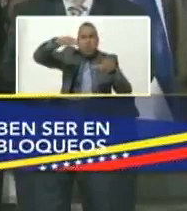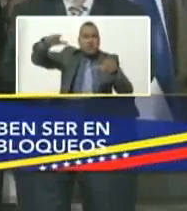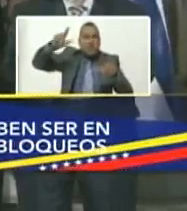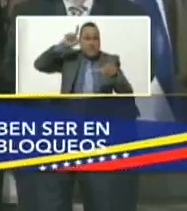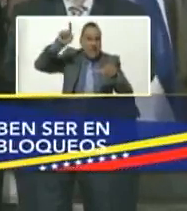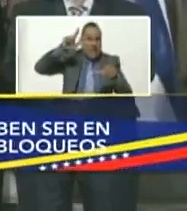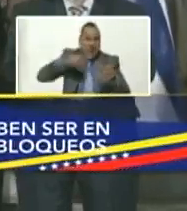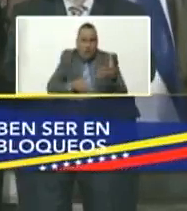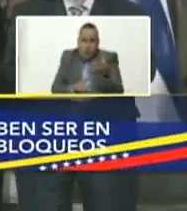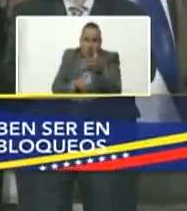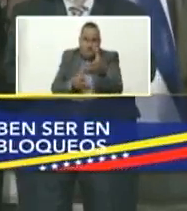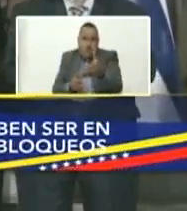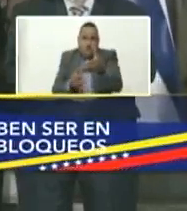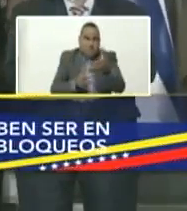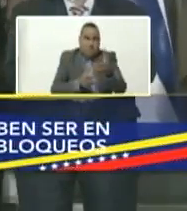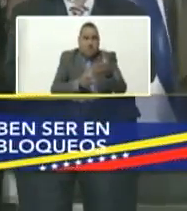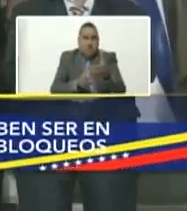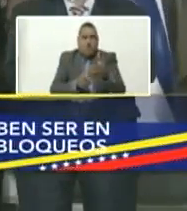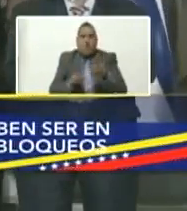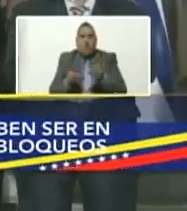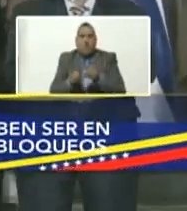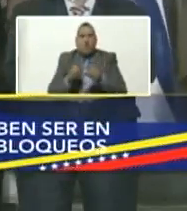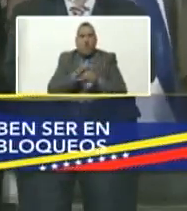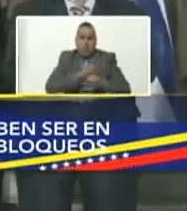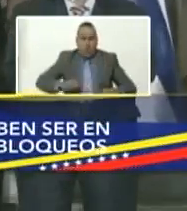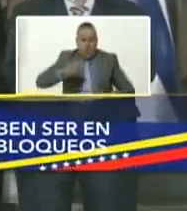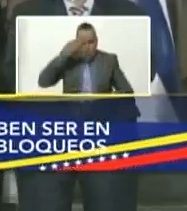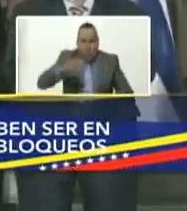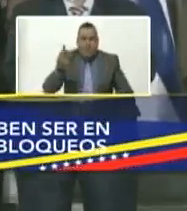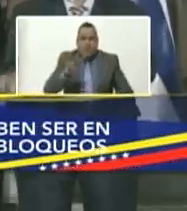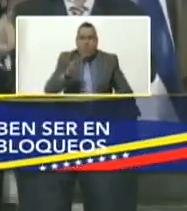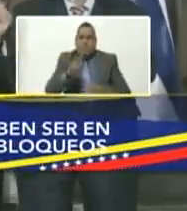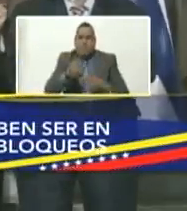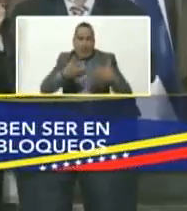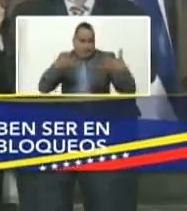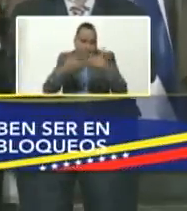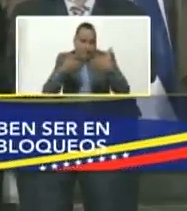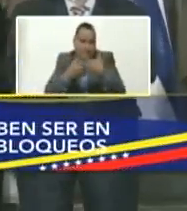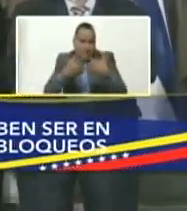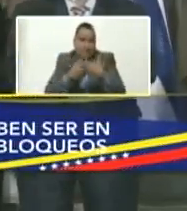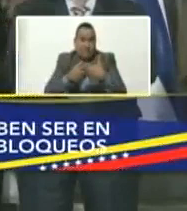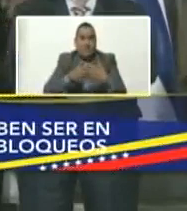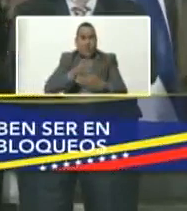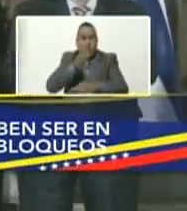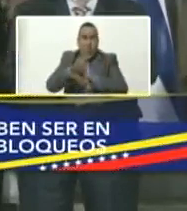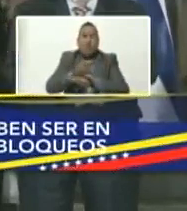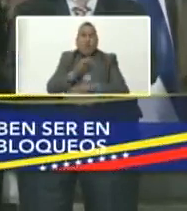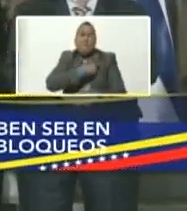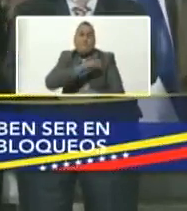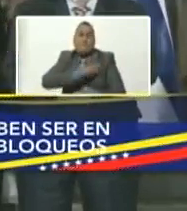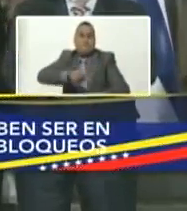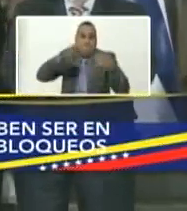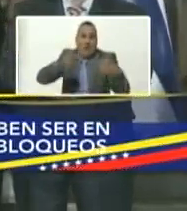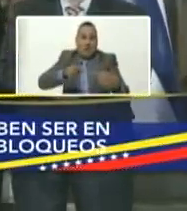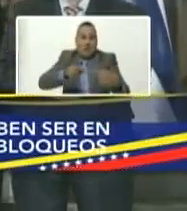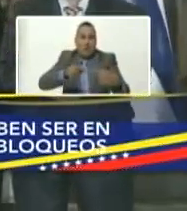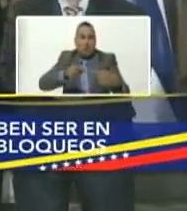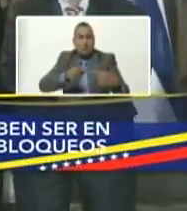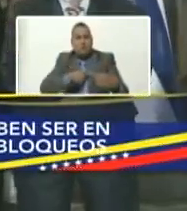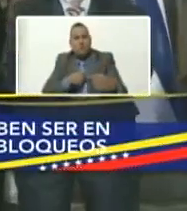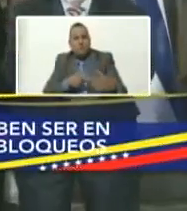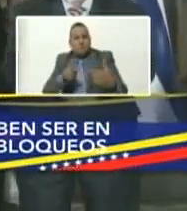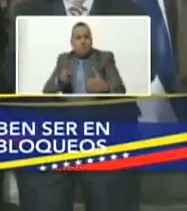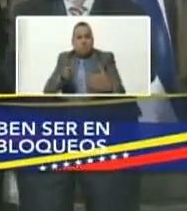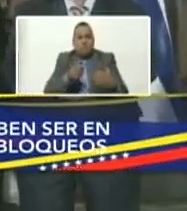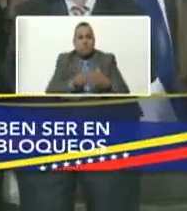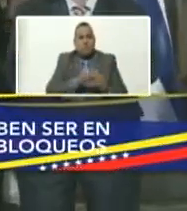el ejército venezolano para el combate por la libertad contra Batista y el imperialismo. Desde que